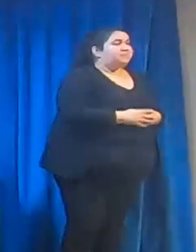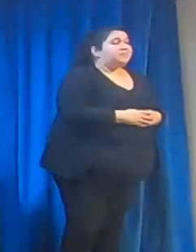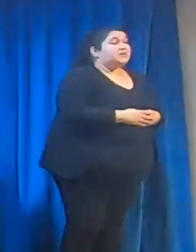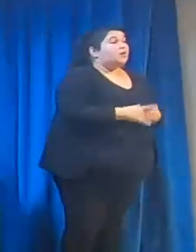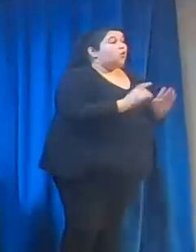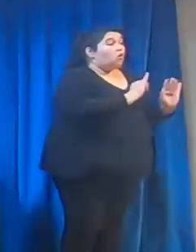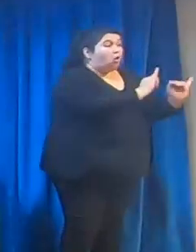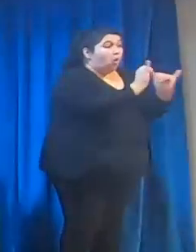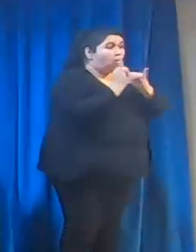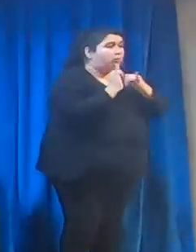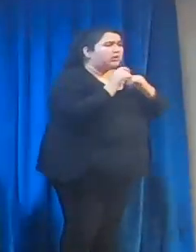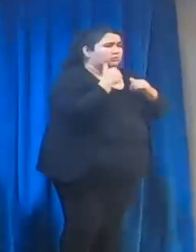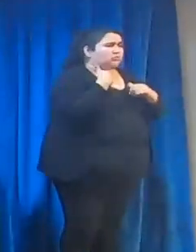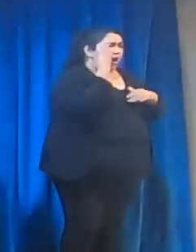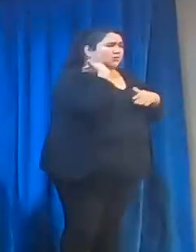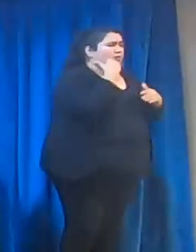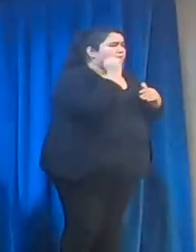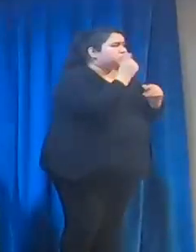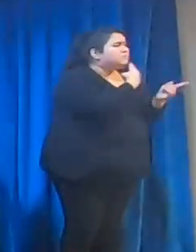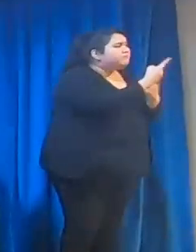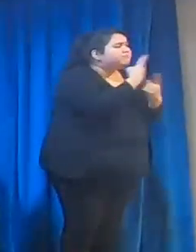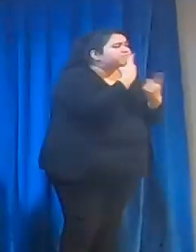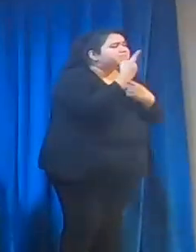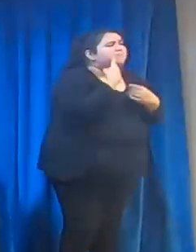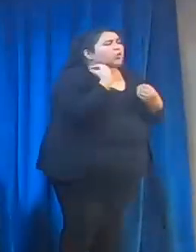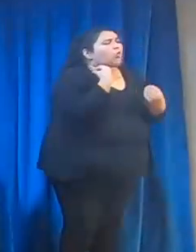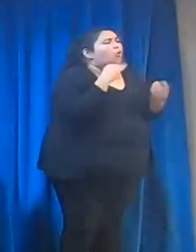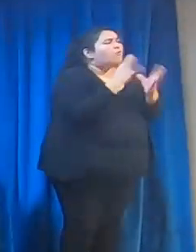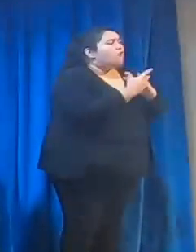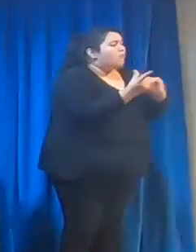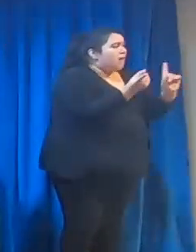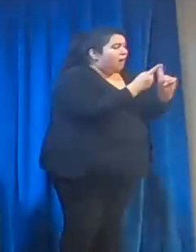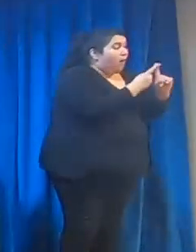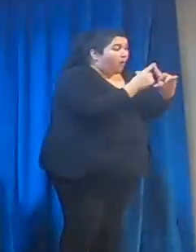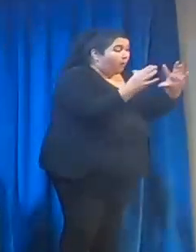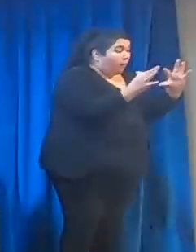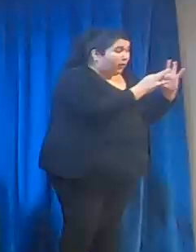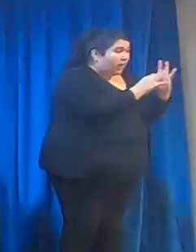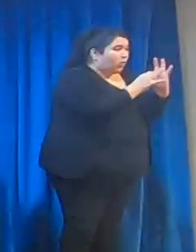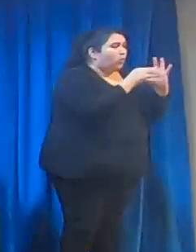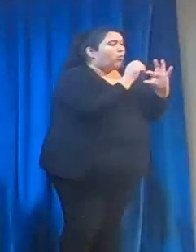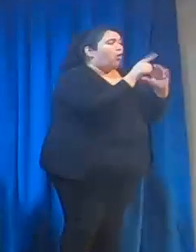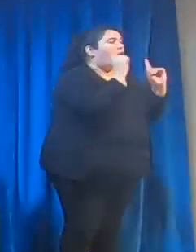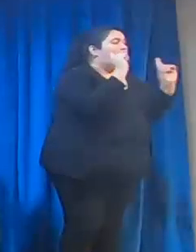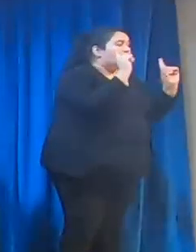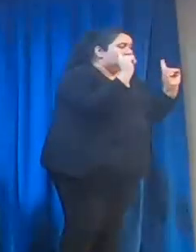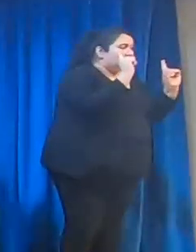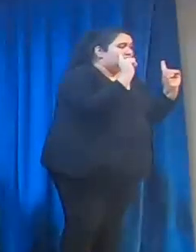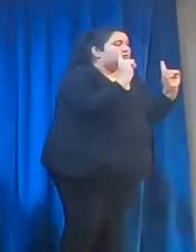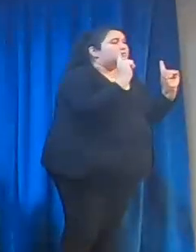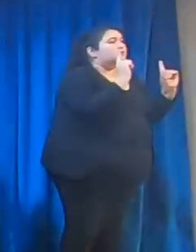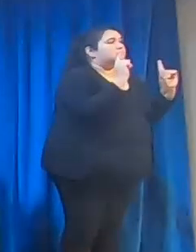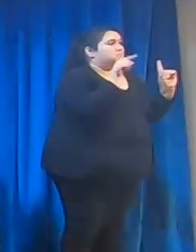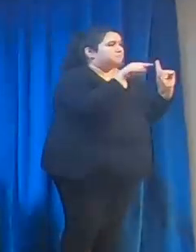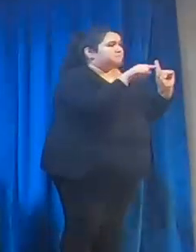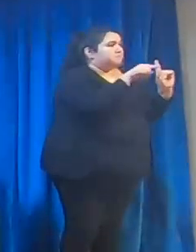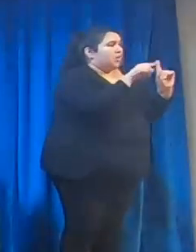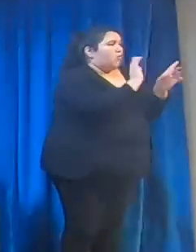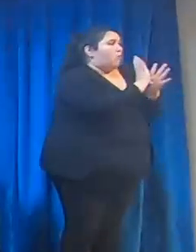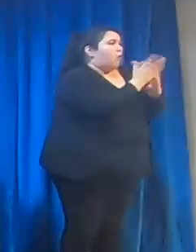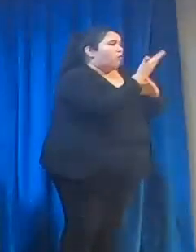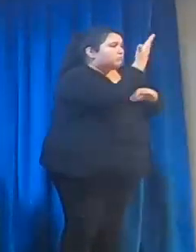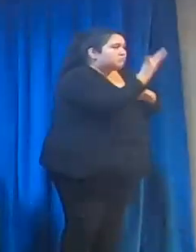y las jóvenes con los que entrevisté advertían cómo en los vínculos que se estrechan con aquellos profesores que reconocen como